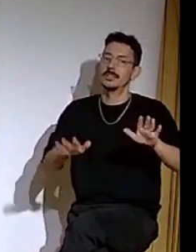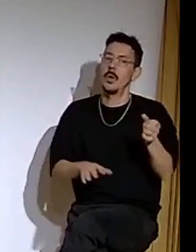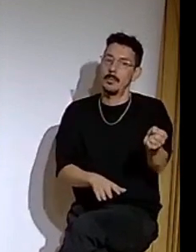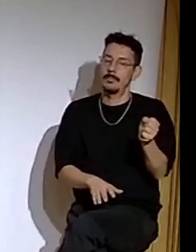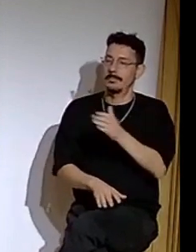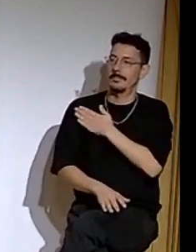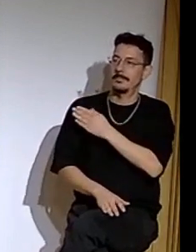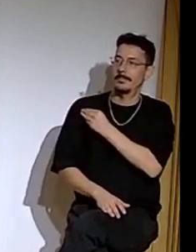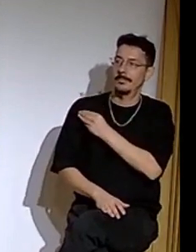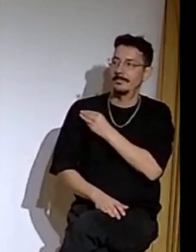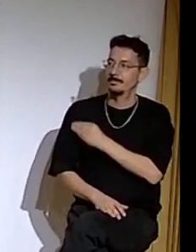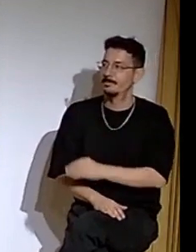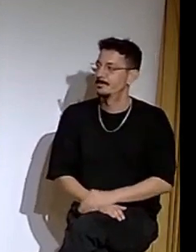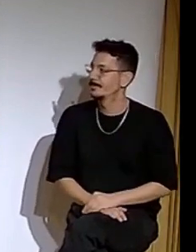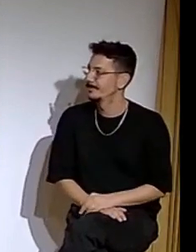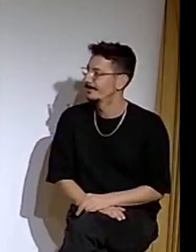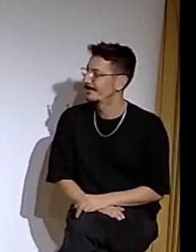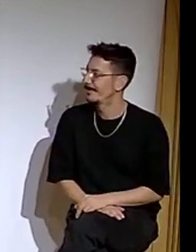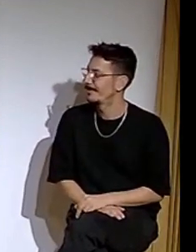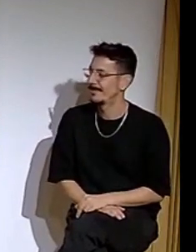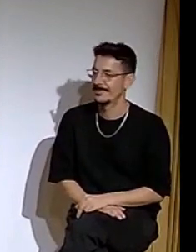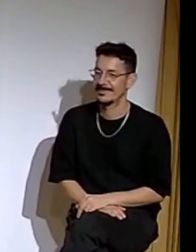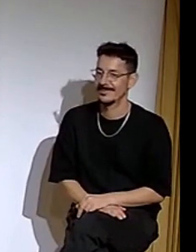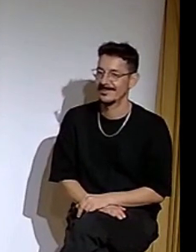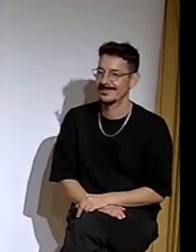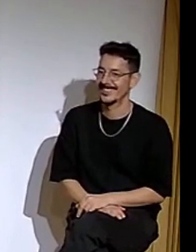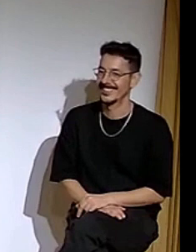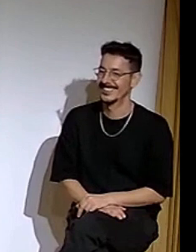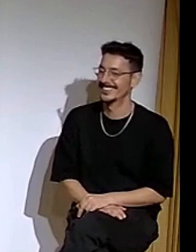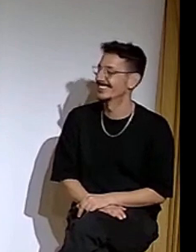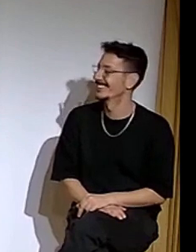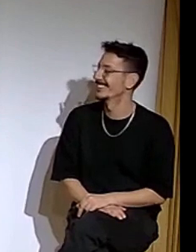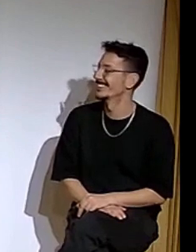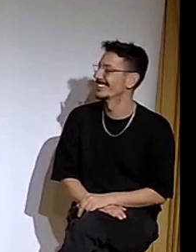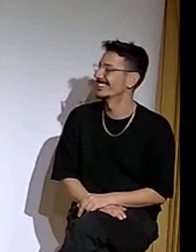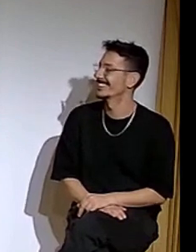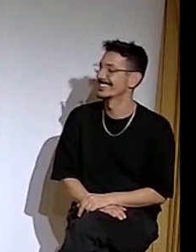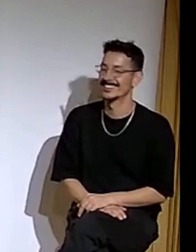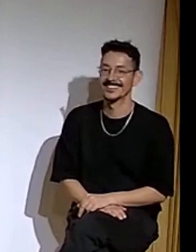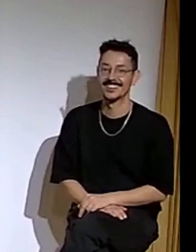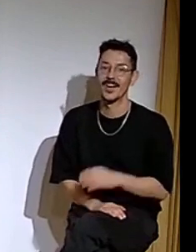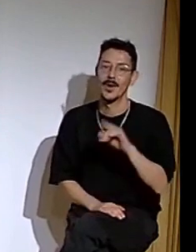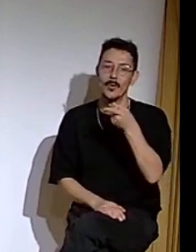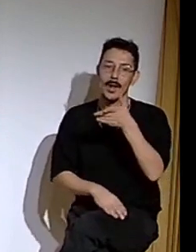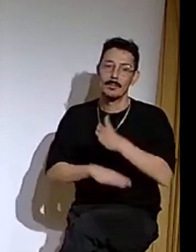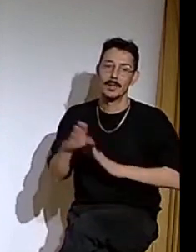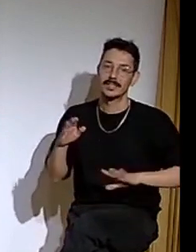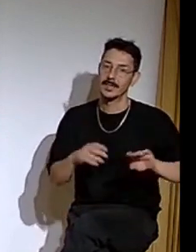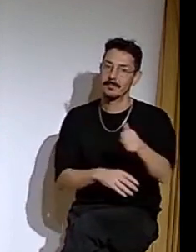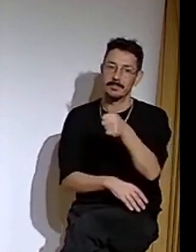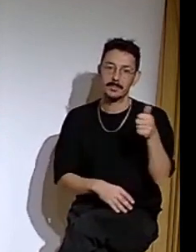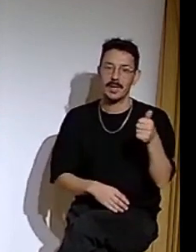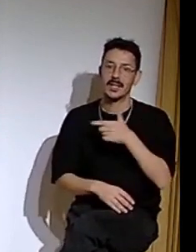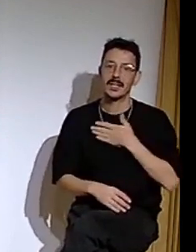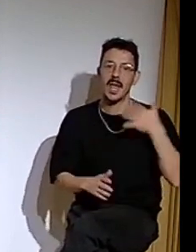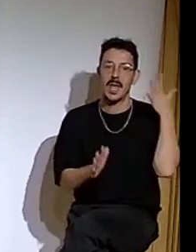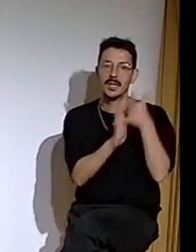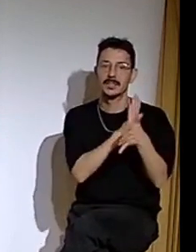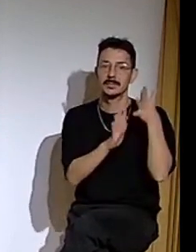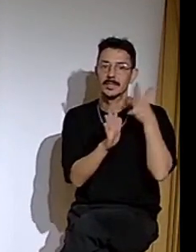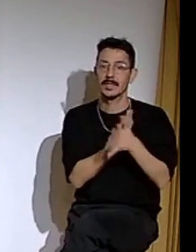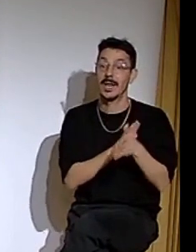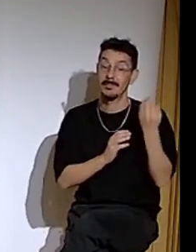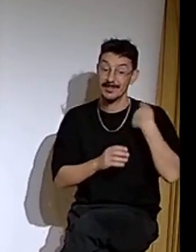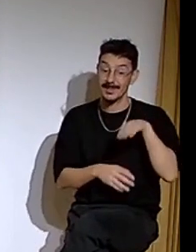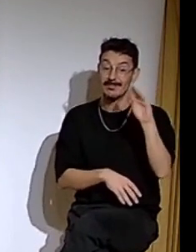ya tienes confianza conmigo que ella para mí Bueno yo hay una primera parte que queríamos contar ya no solo de